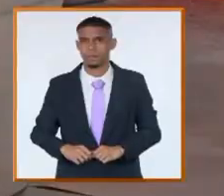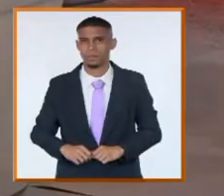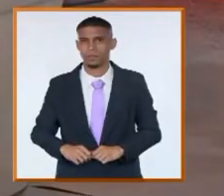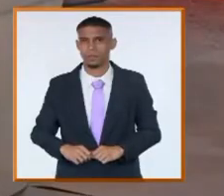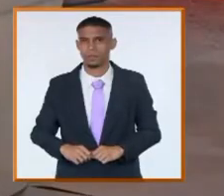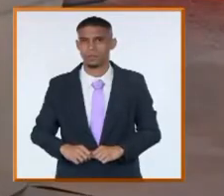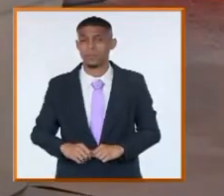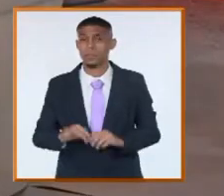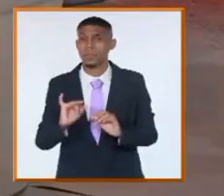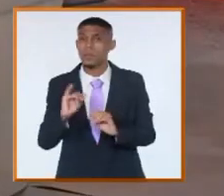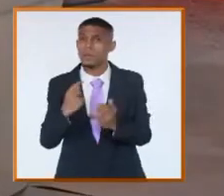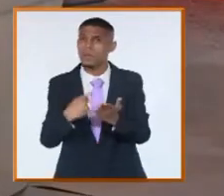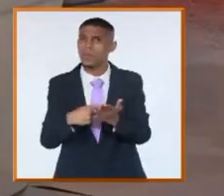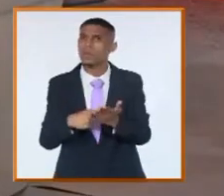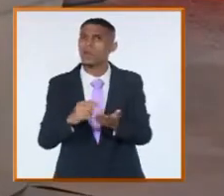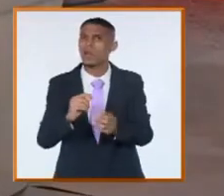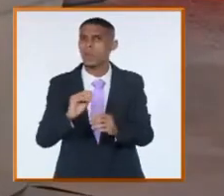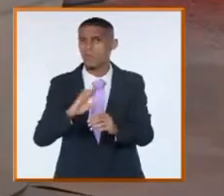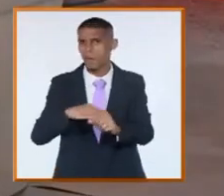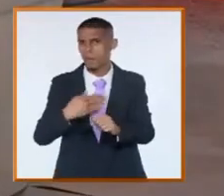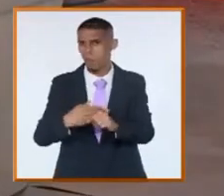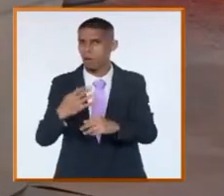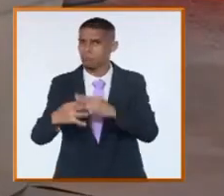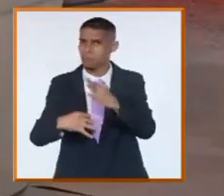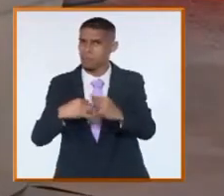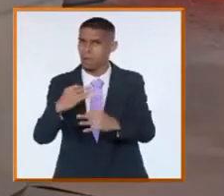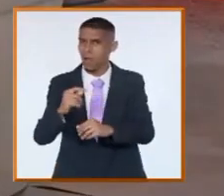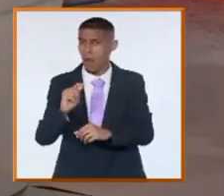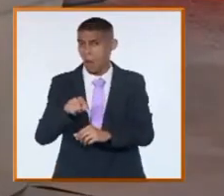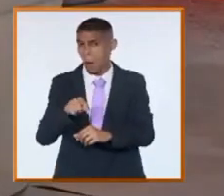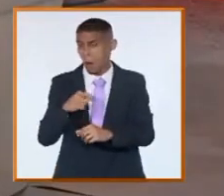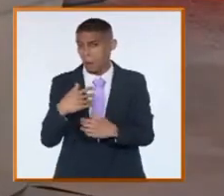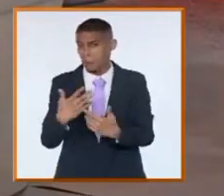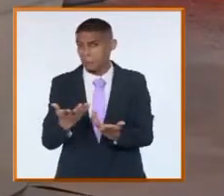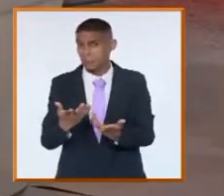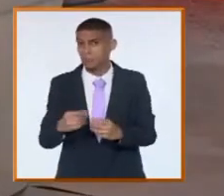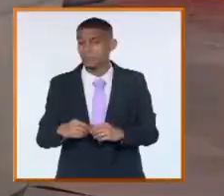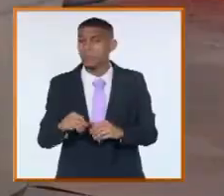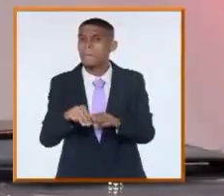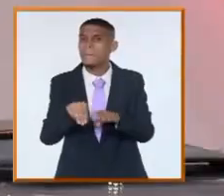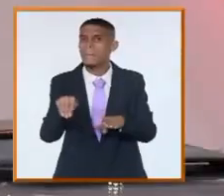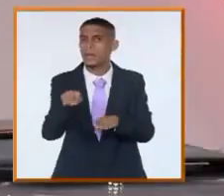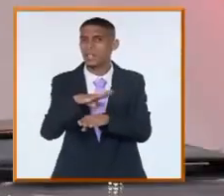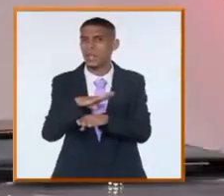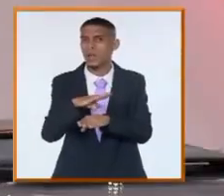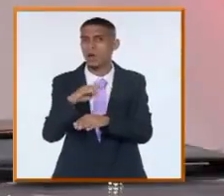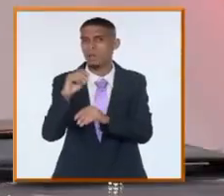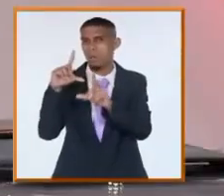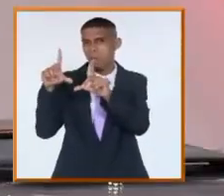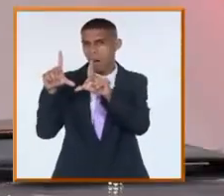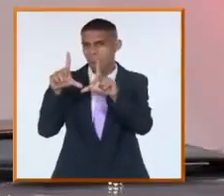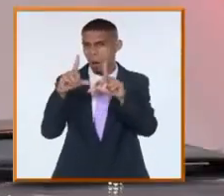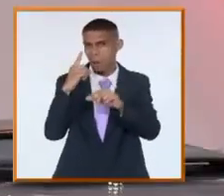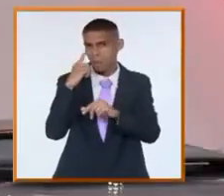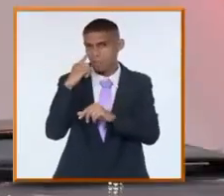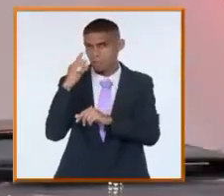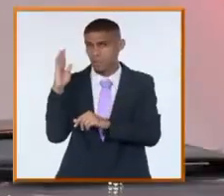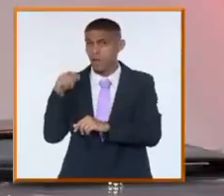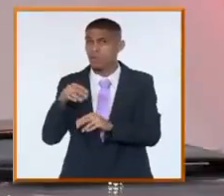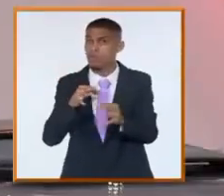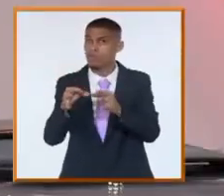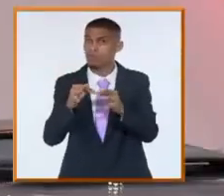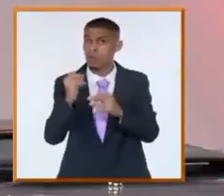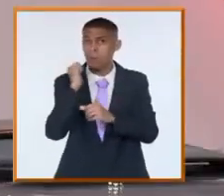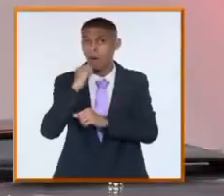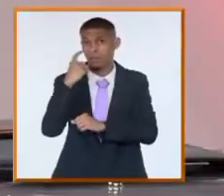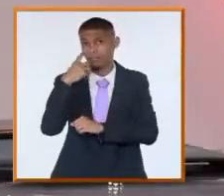de las inversiones estaremos hablando en breve pero antes le propongo que vayamos hasta el Ministerio a través de las imágenes porque hay una función también muy